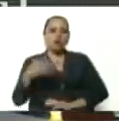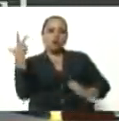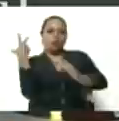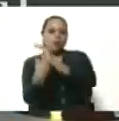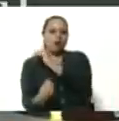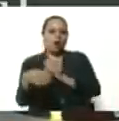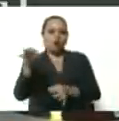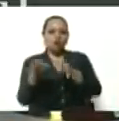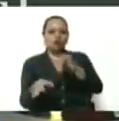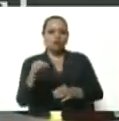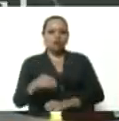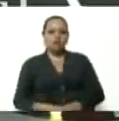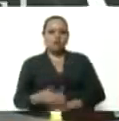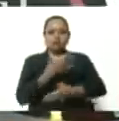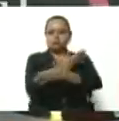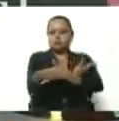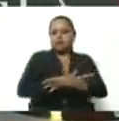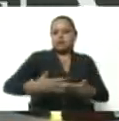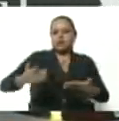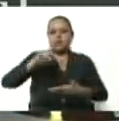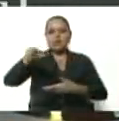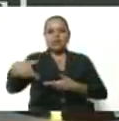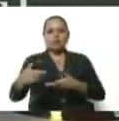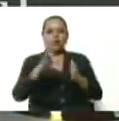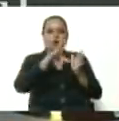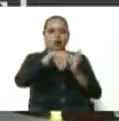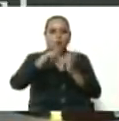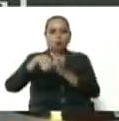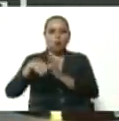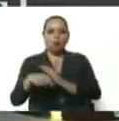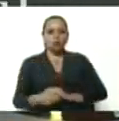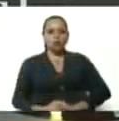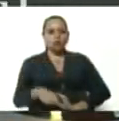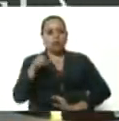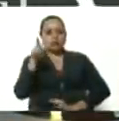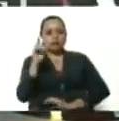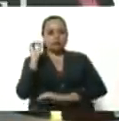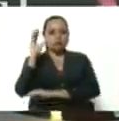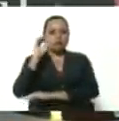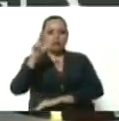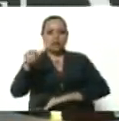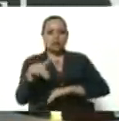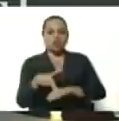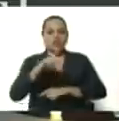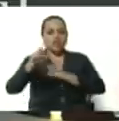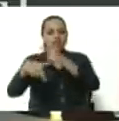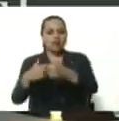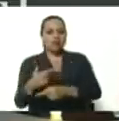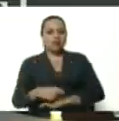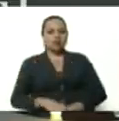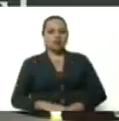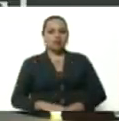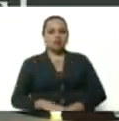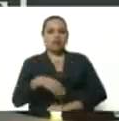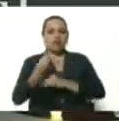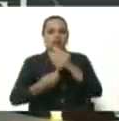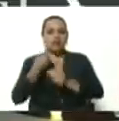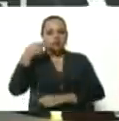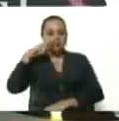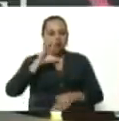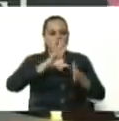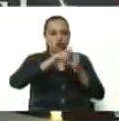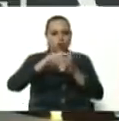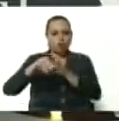justicia, multimillonario, después de haber robado ahí en el Parlamento y haber complotado para robar